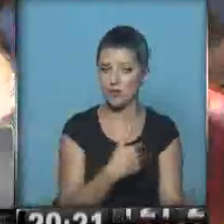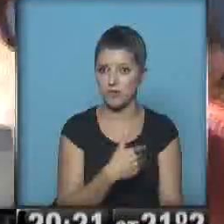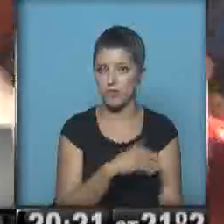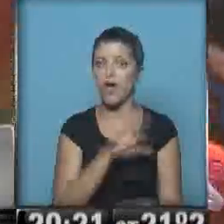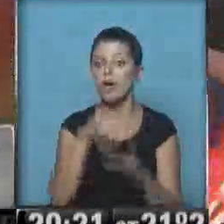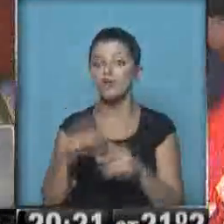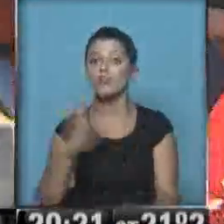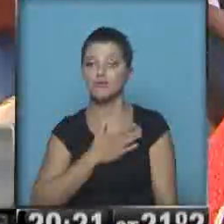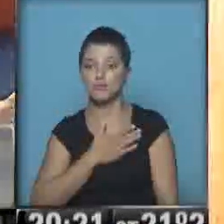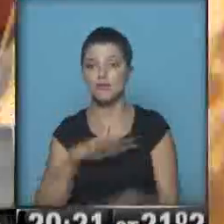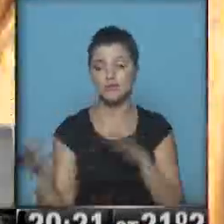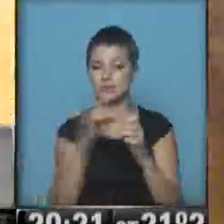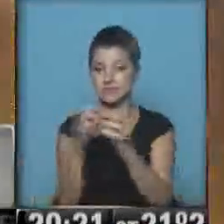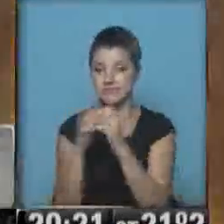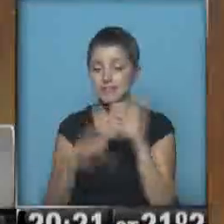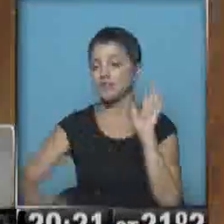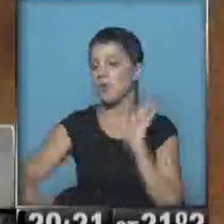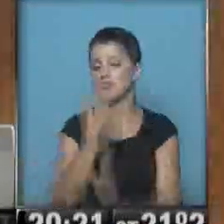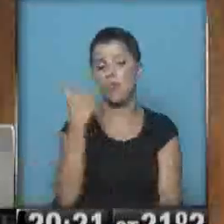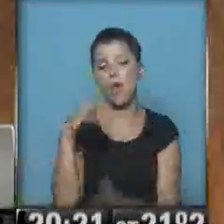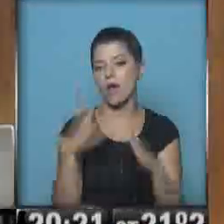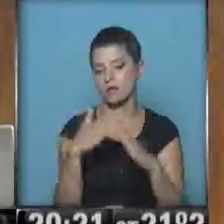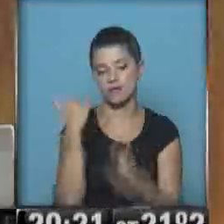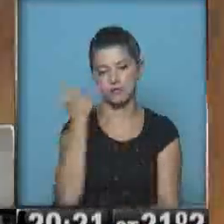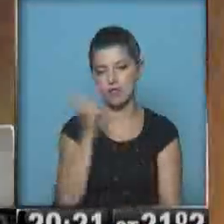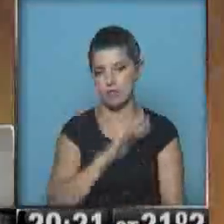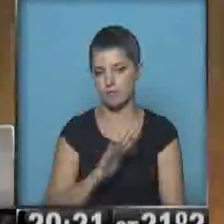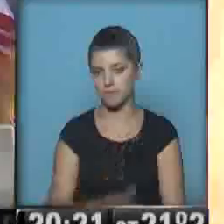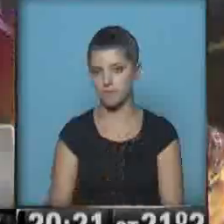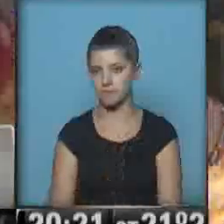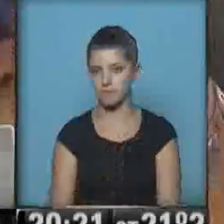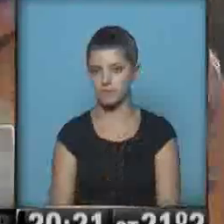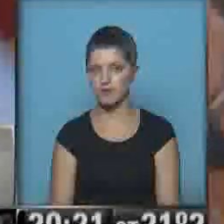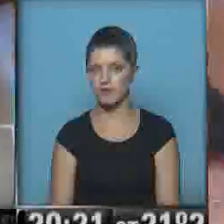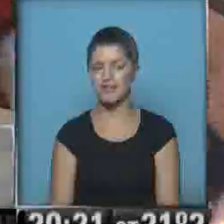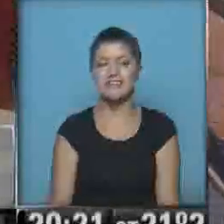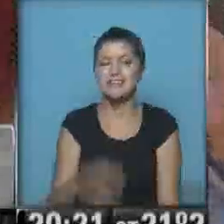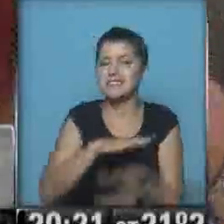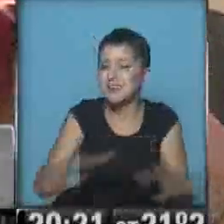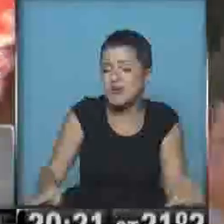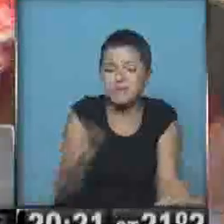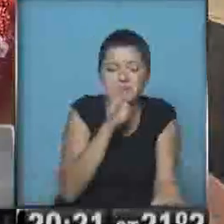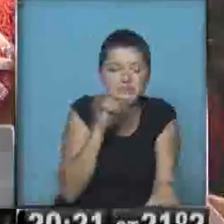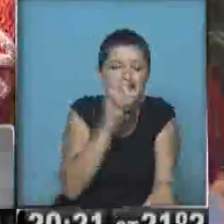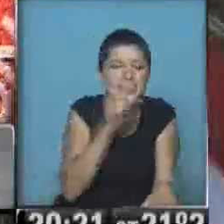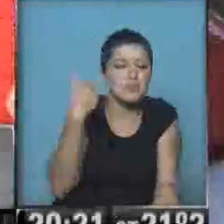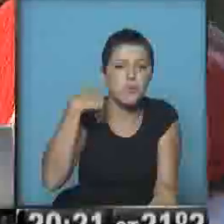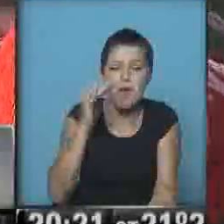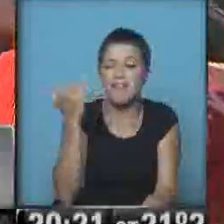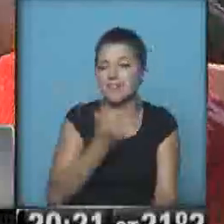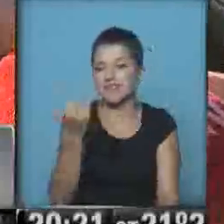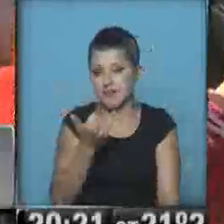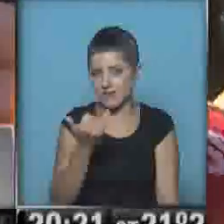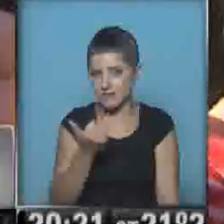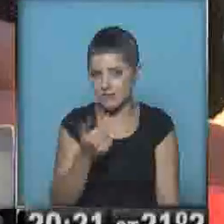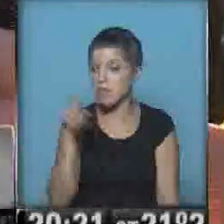adentro a una crisis de nervios que me la tengo que llevar urgente a casa chicos cientos de chicos hay cientos